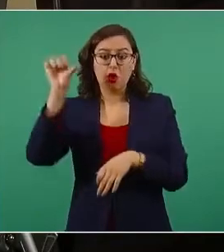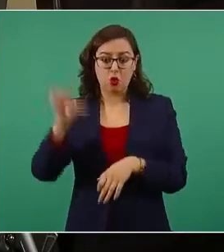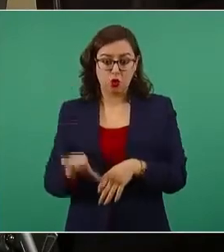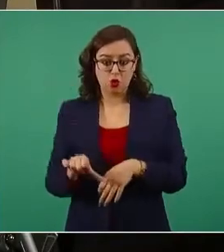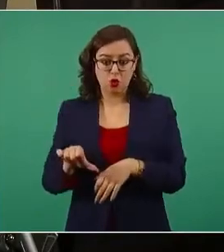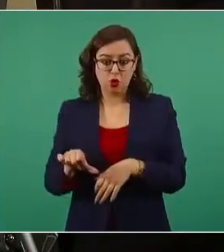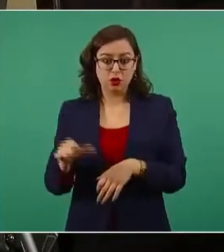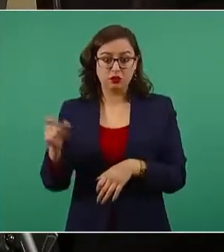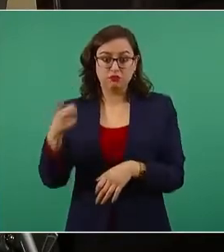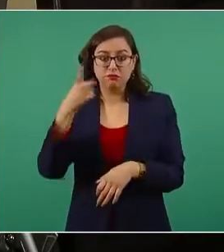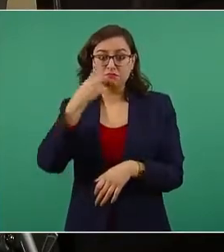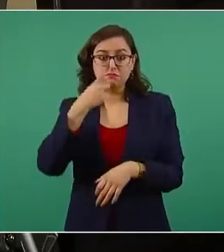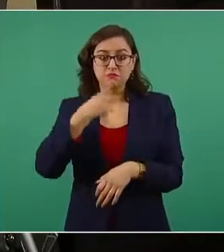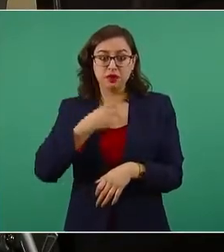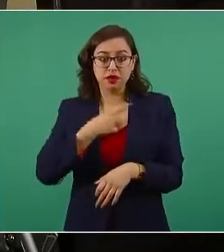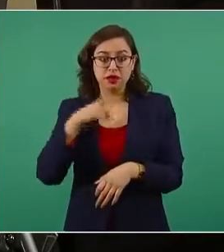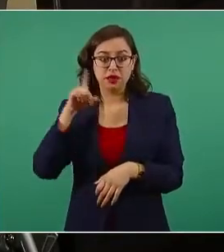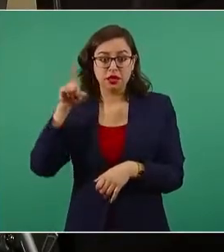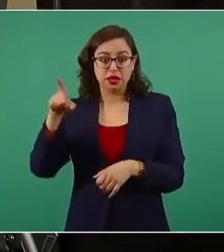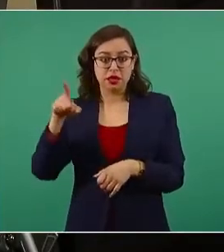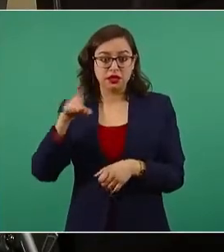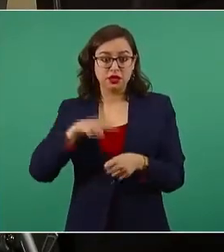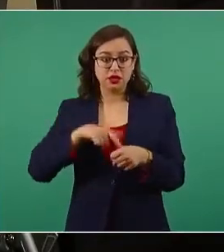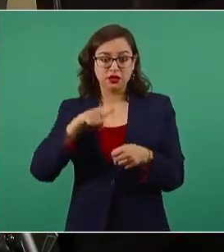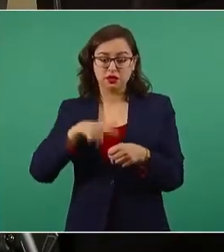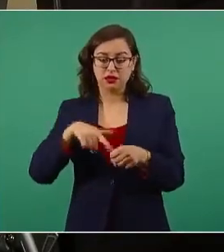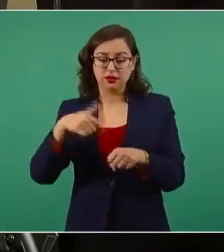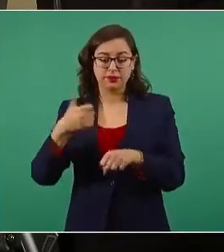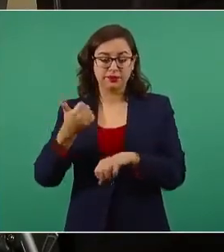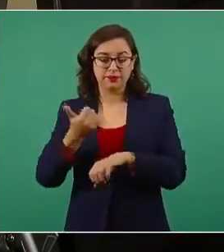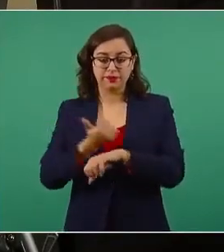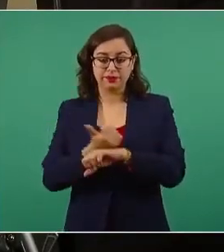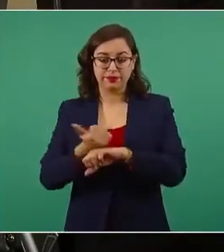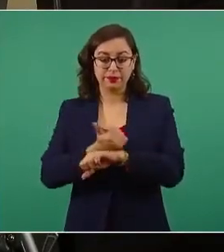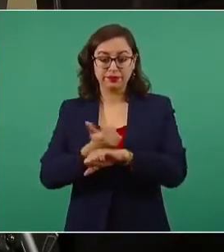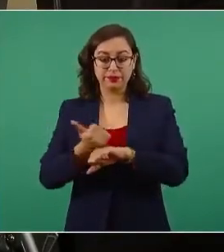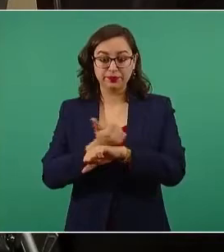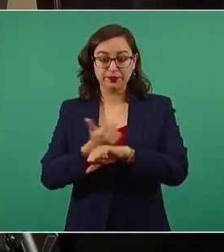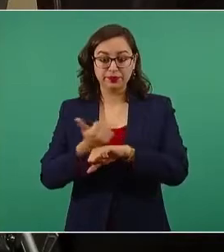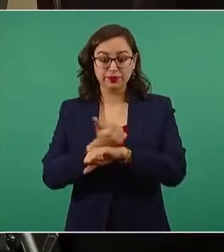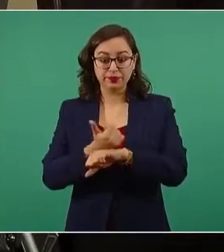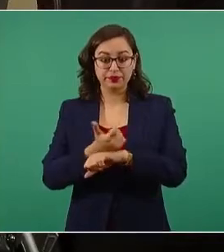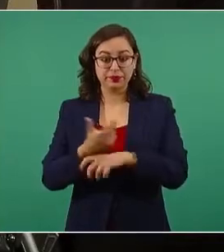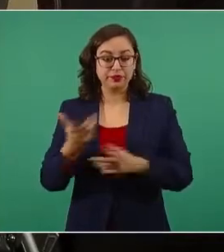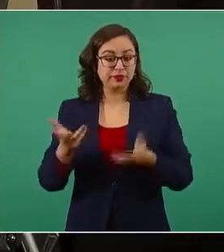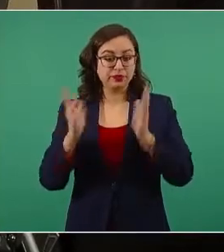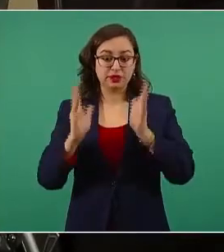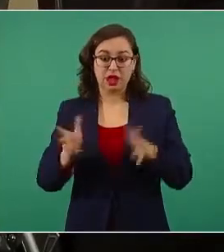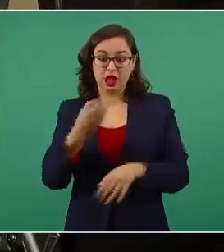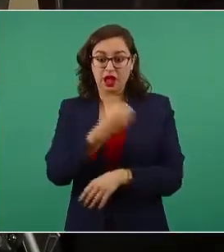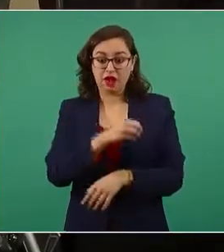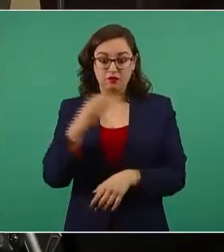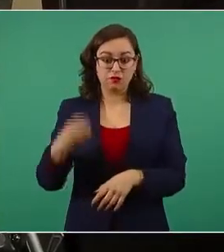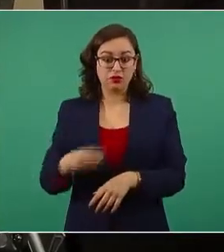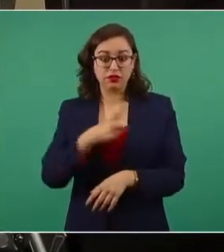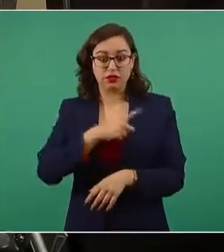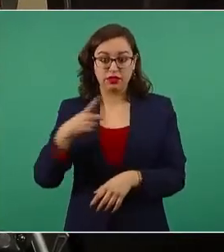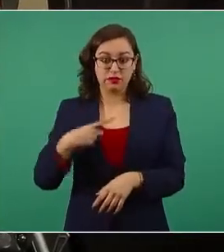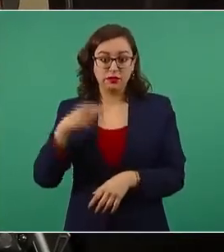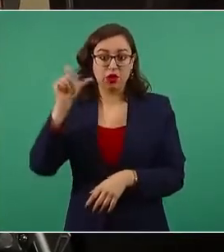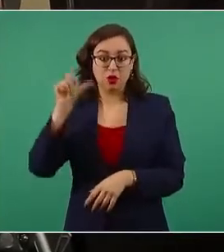Ellos me hacen la mención que están en semáforo amarillo y que dicen que es una obligatoriedad ya presentarse el día de